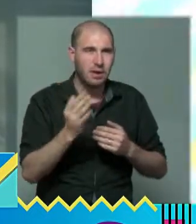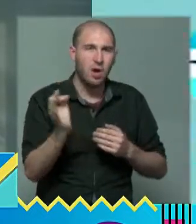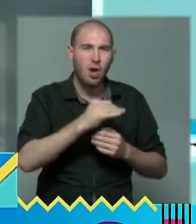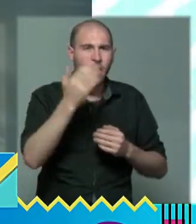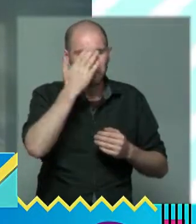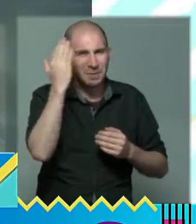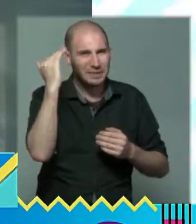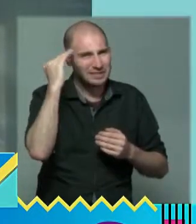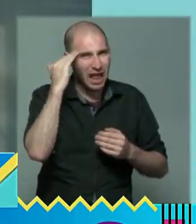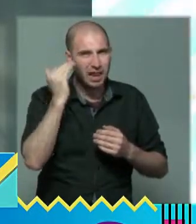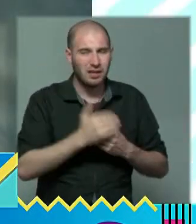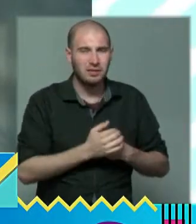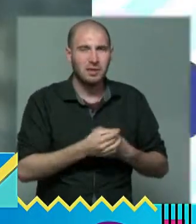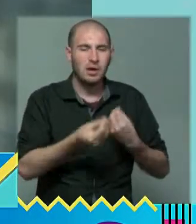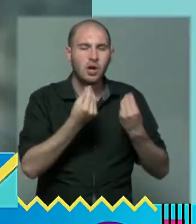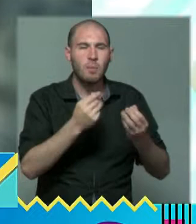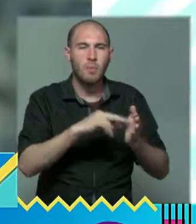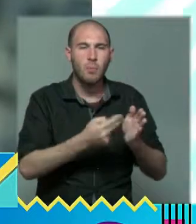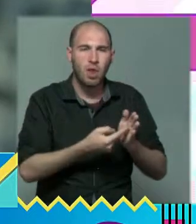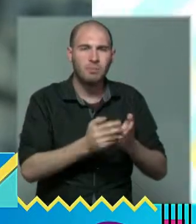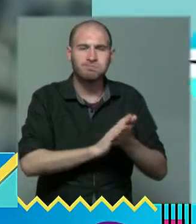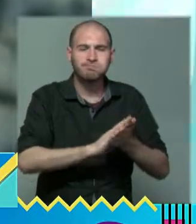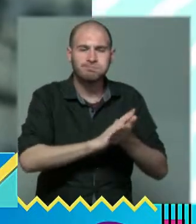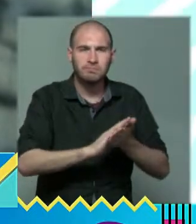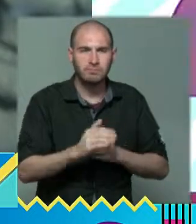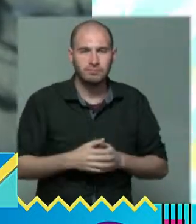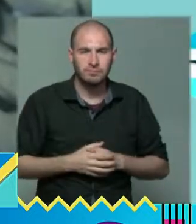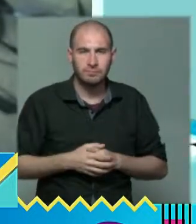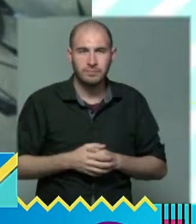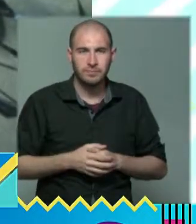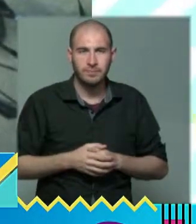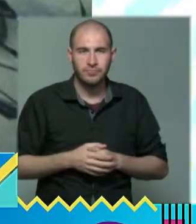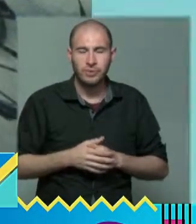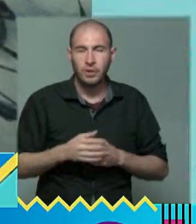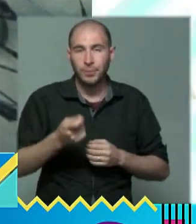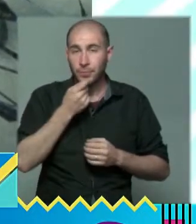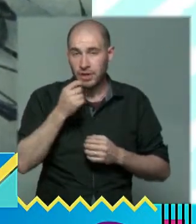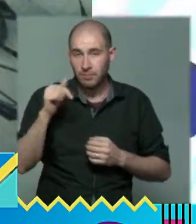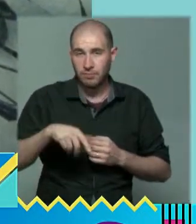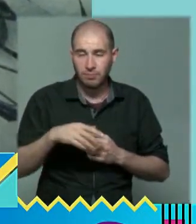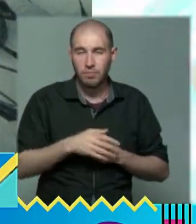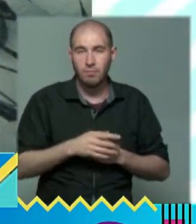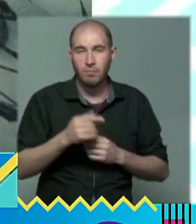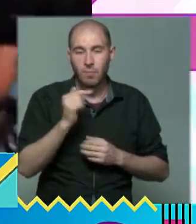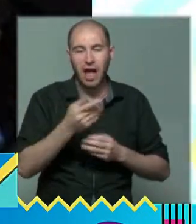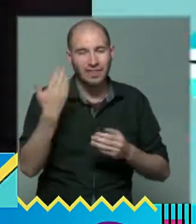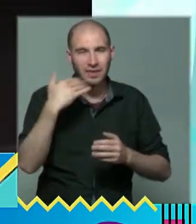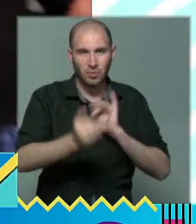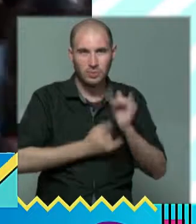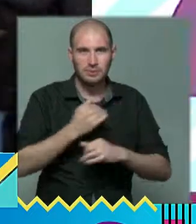enfermedad mental y cómo puede llegar a tratarse. Claro, yo veo, por ejemplo, eso que había decía al